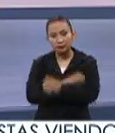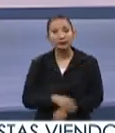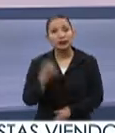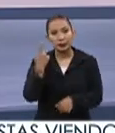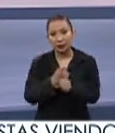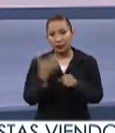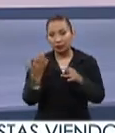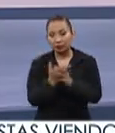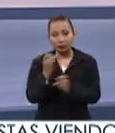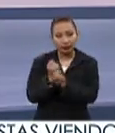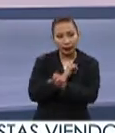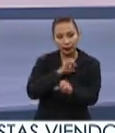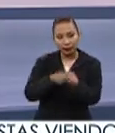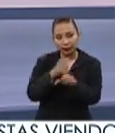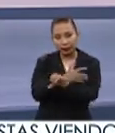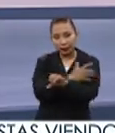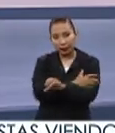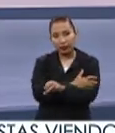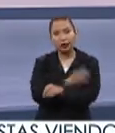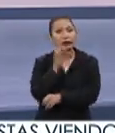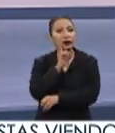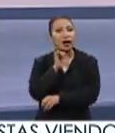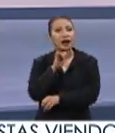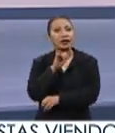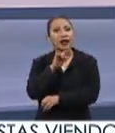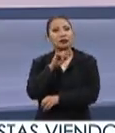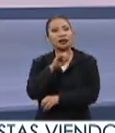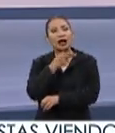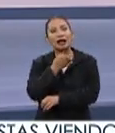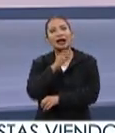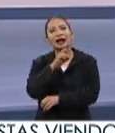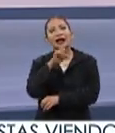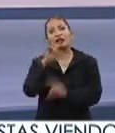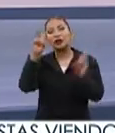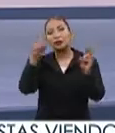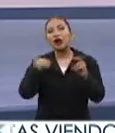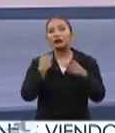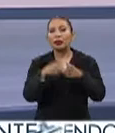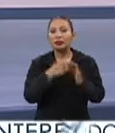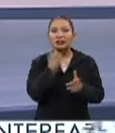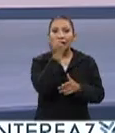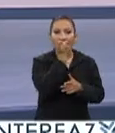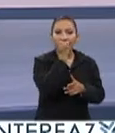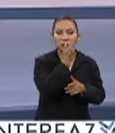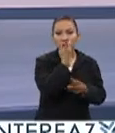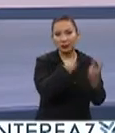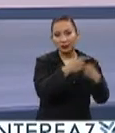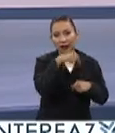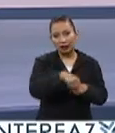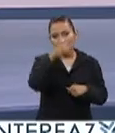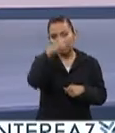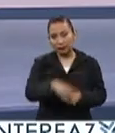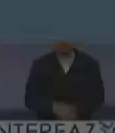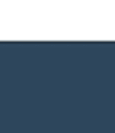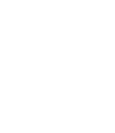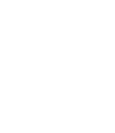es la primera parte de un trabajo especial de nuestra compañera Ana Luisa Guerrero sobre la reinserción de estudiantes repatriados.